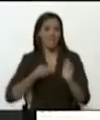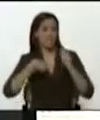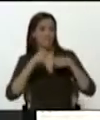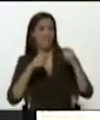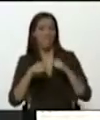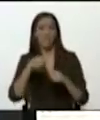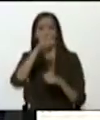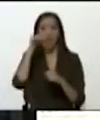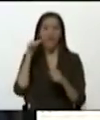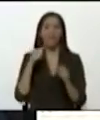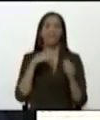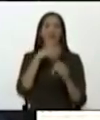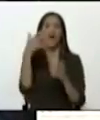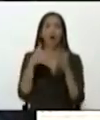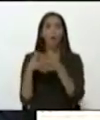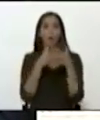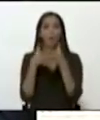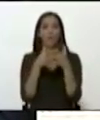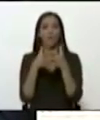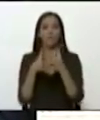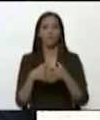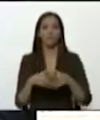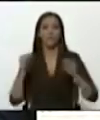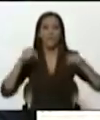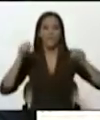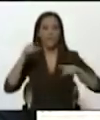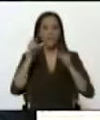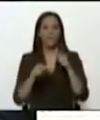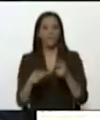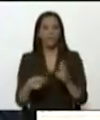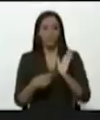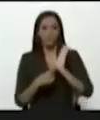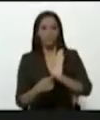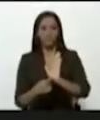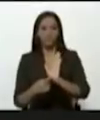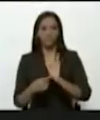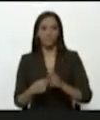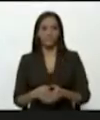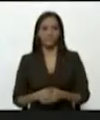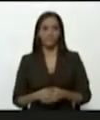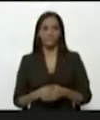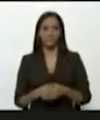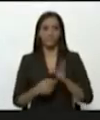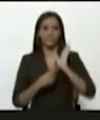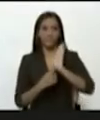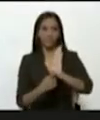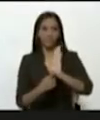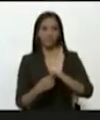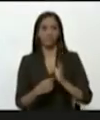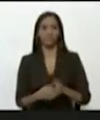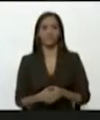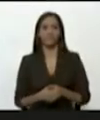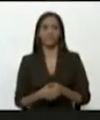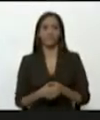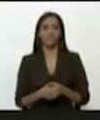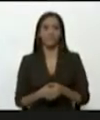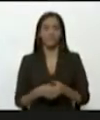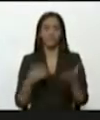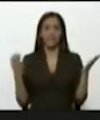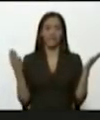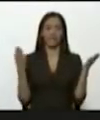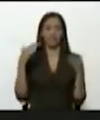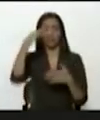Unidos. Ahí está este personaje. Pónchamelo. Christopher. Christopher, ay Dios